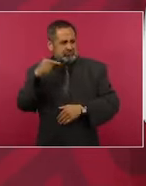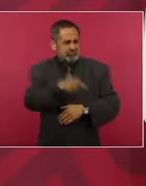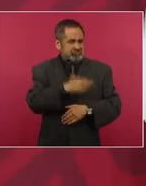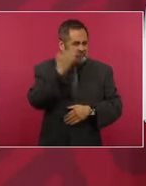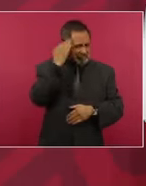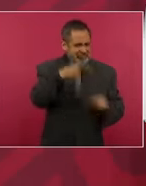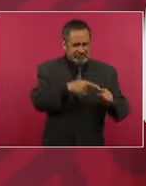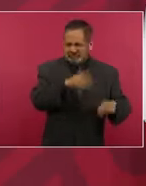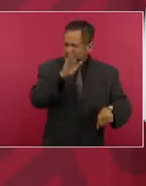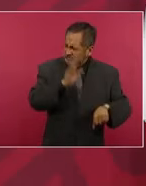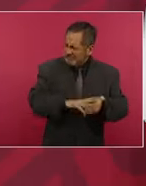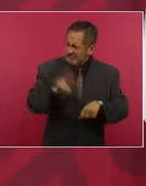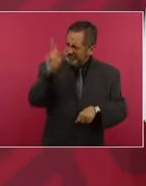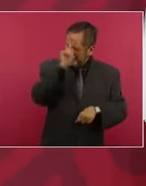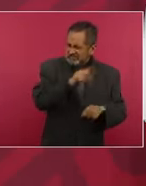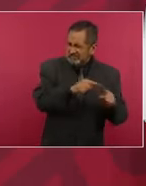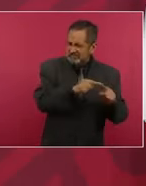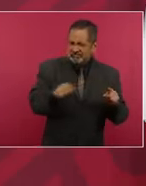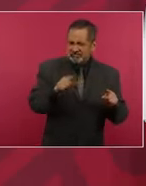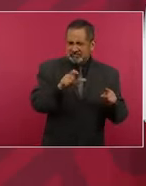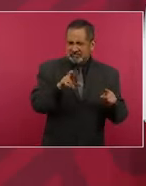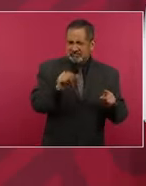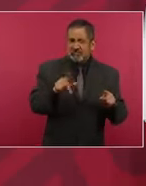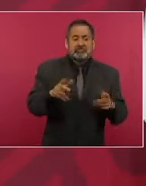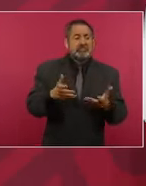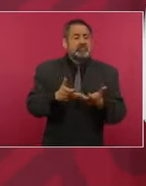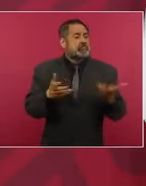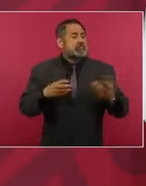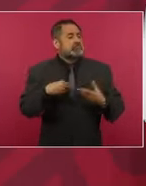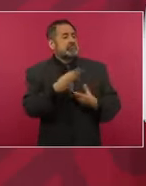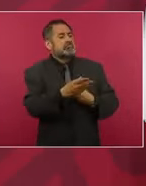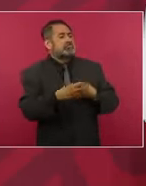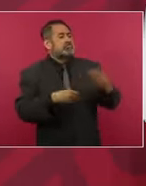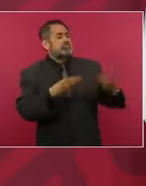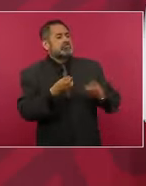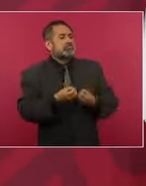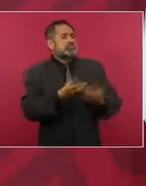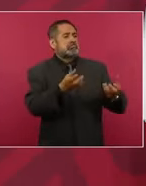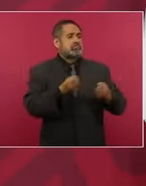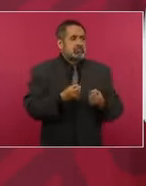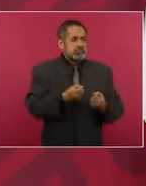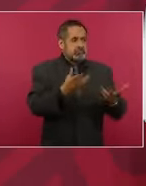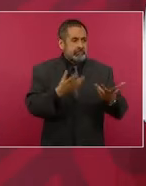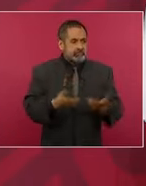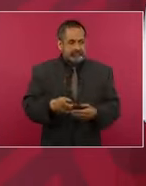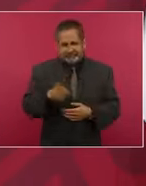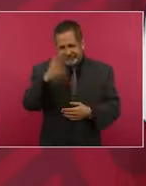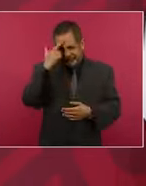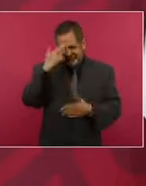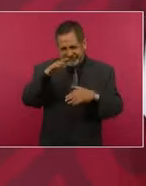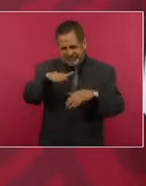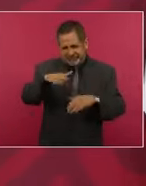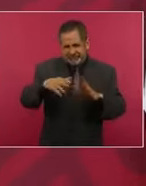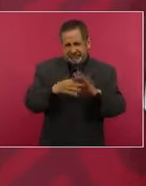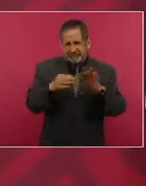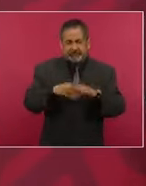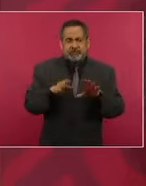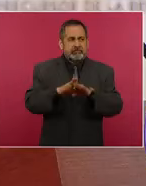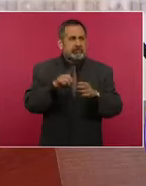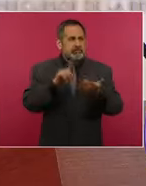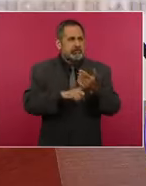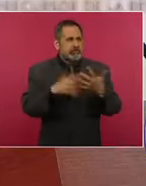en saqueos, en entregas de bienes de la nación. Pues nada más hablábamos de las compañías